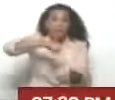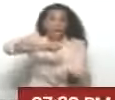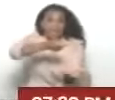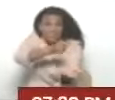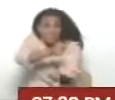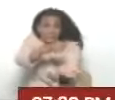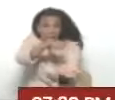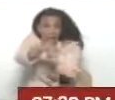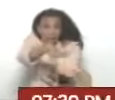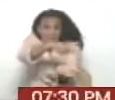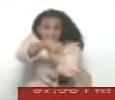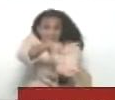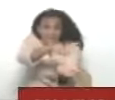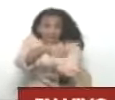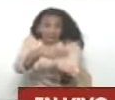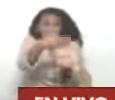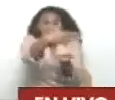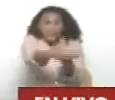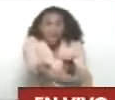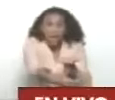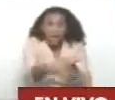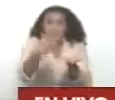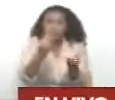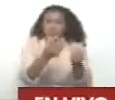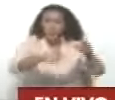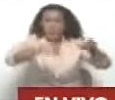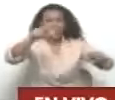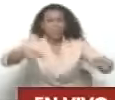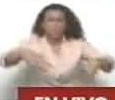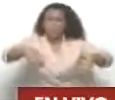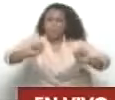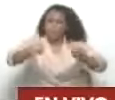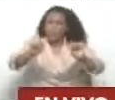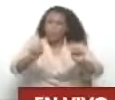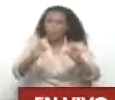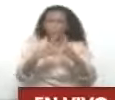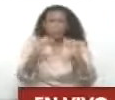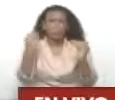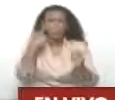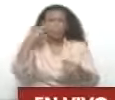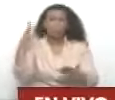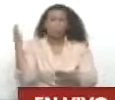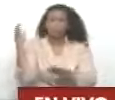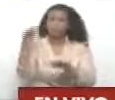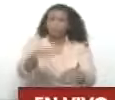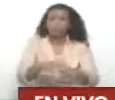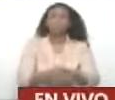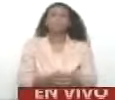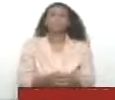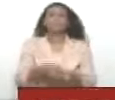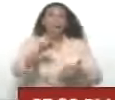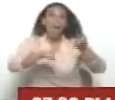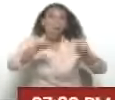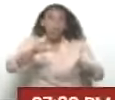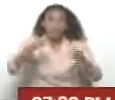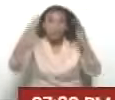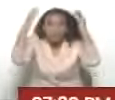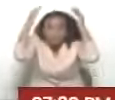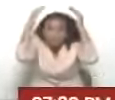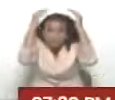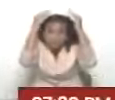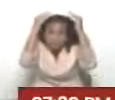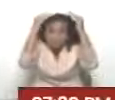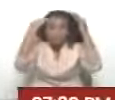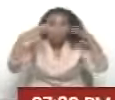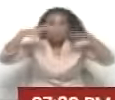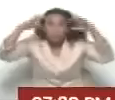En la redoma, en la entrada de Charallave, había mucha gente, motorizados de todo, mucha gente. Algunos resguardándose de la lluvia